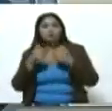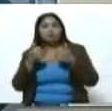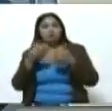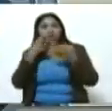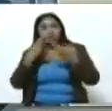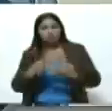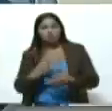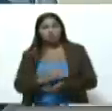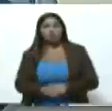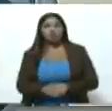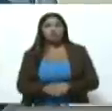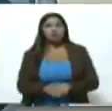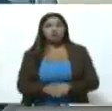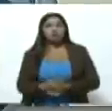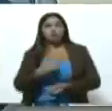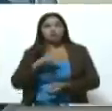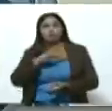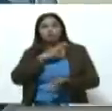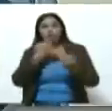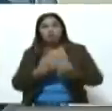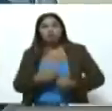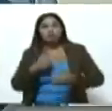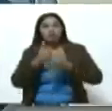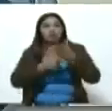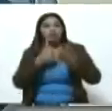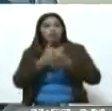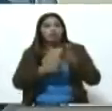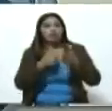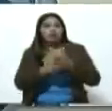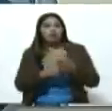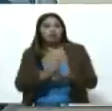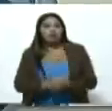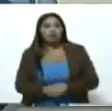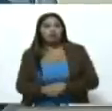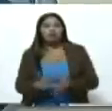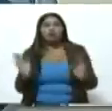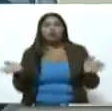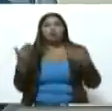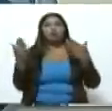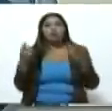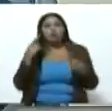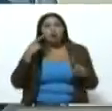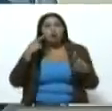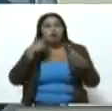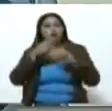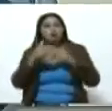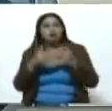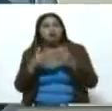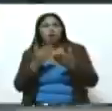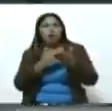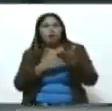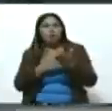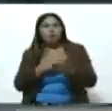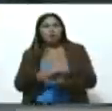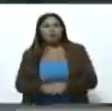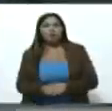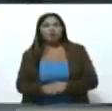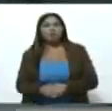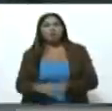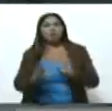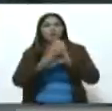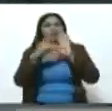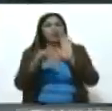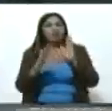Asegurados para fortalecer esa lucha. Elevamos la dirección, la antigua Dirección de Derechos Fundamentales, a